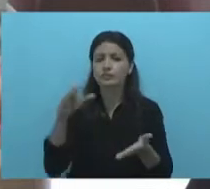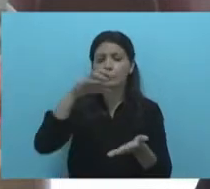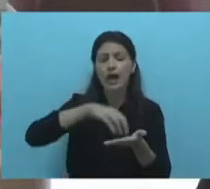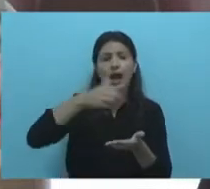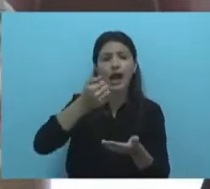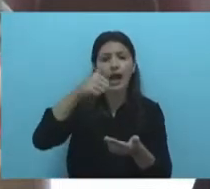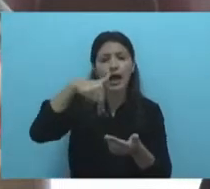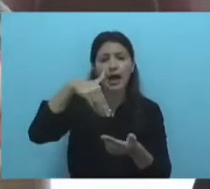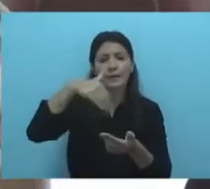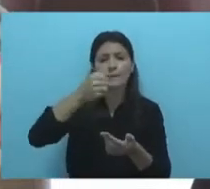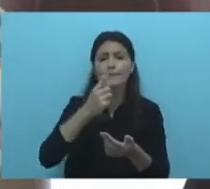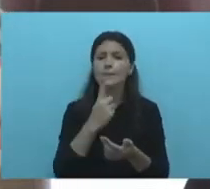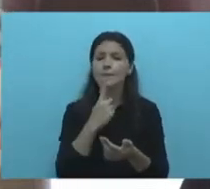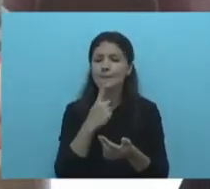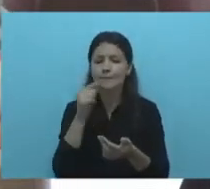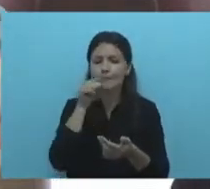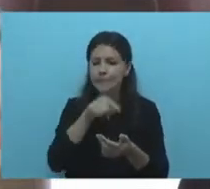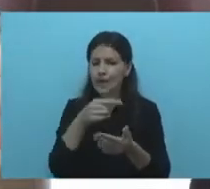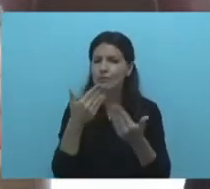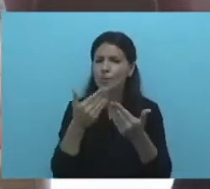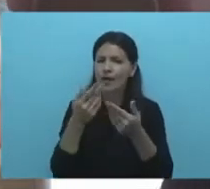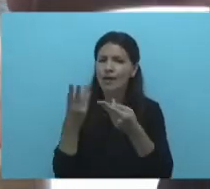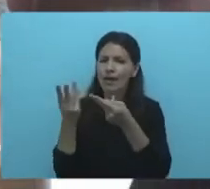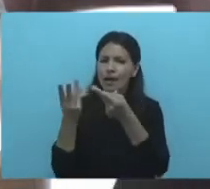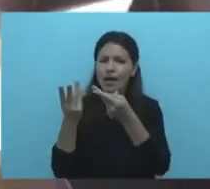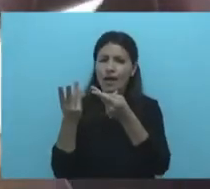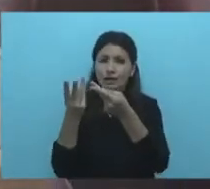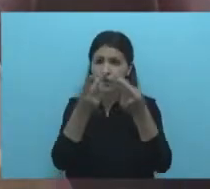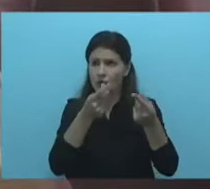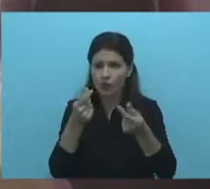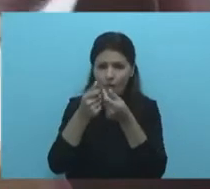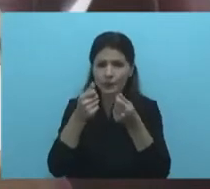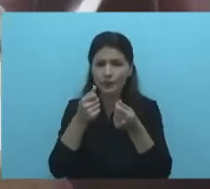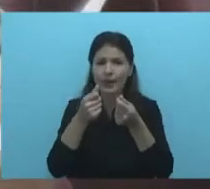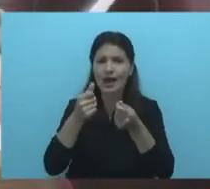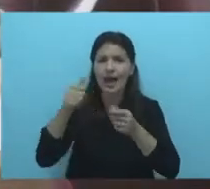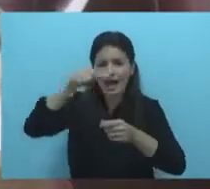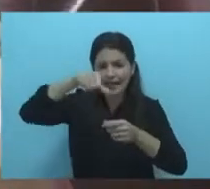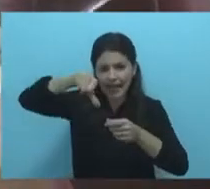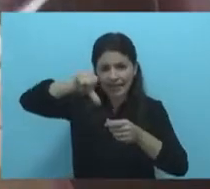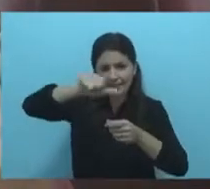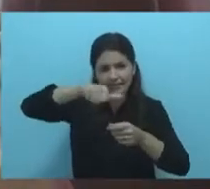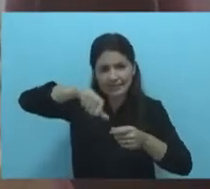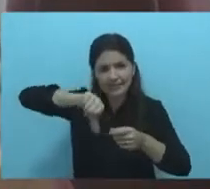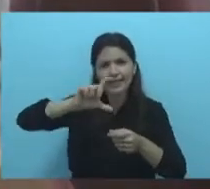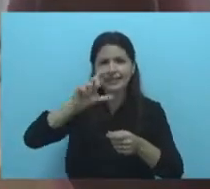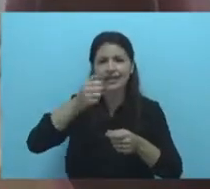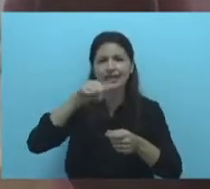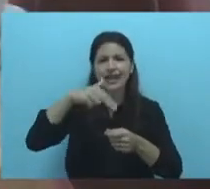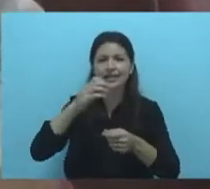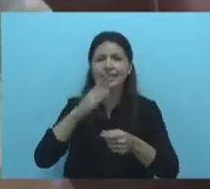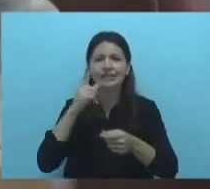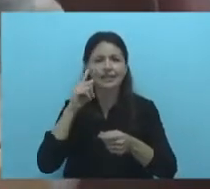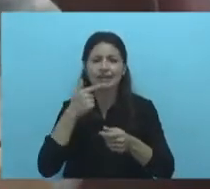ANMAT, permitirá la importación de aceite de cannabis y sus derivados. ¿Por qué leo este artículo séptimo?